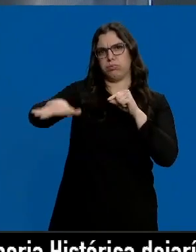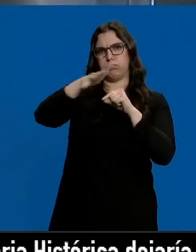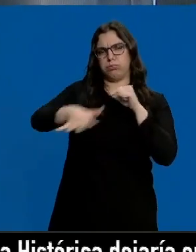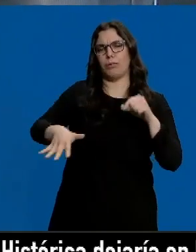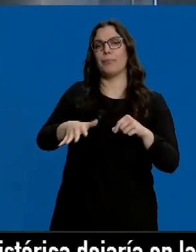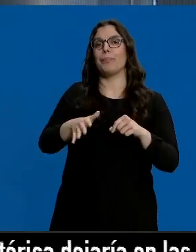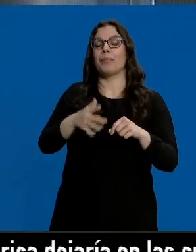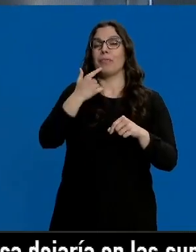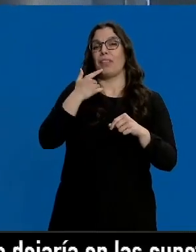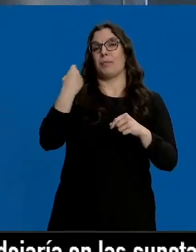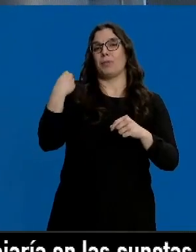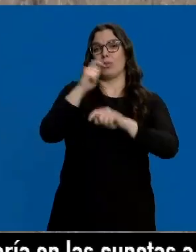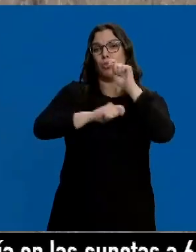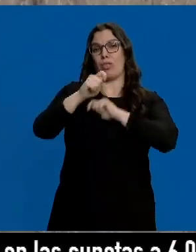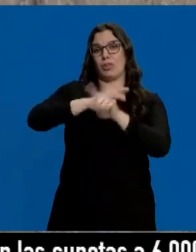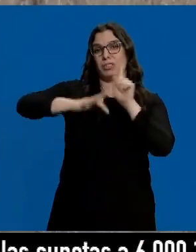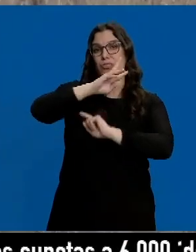Rodríguez.